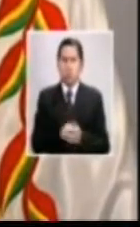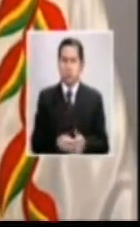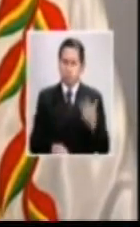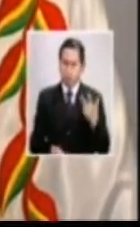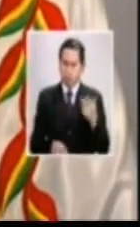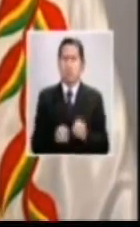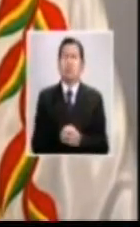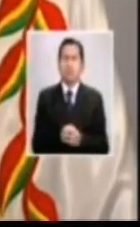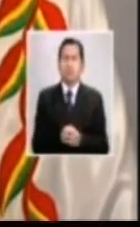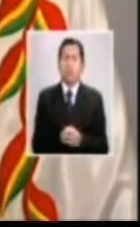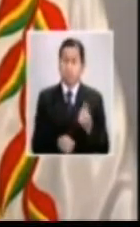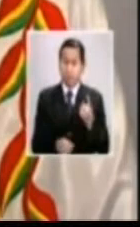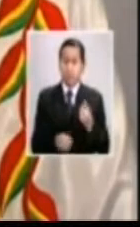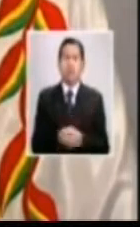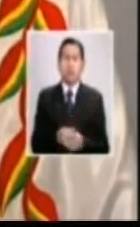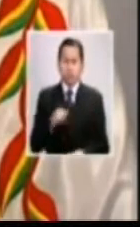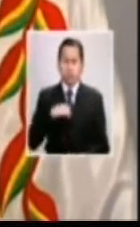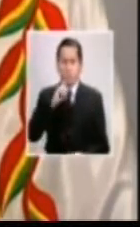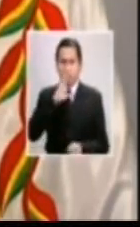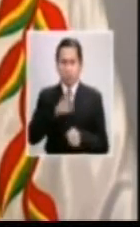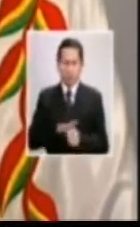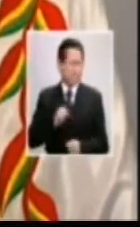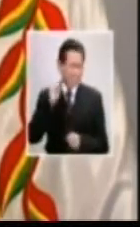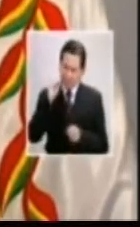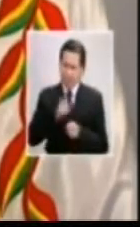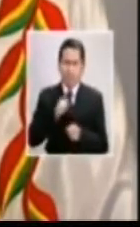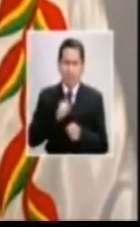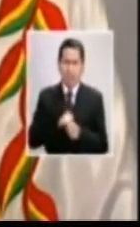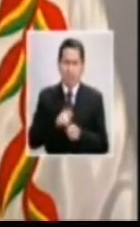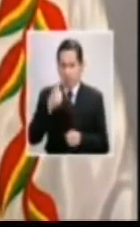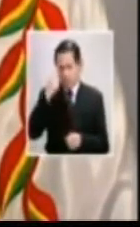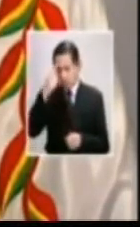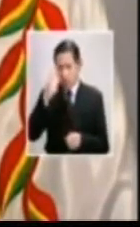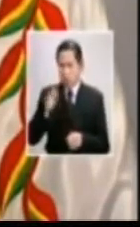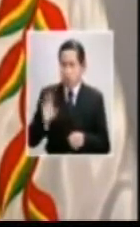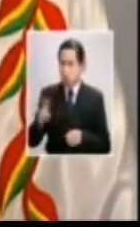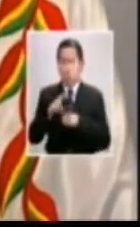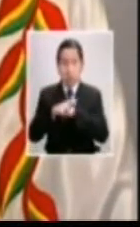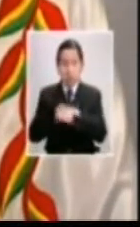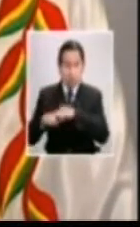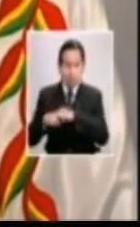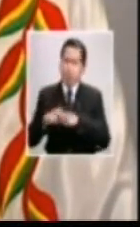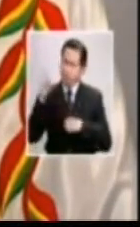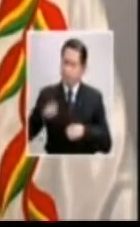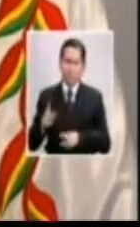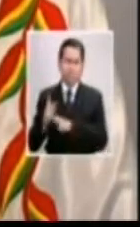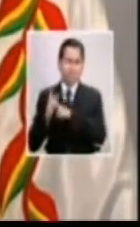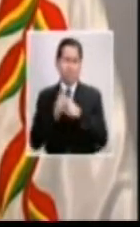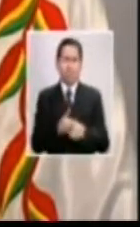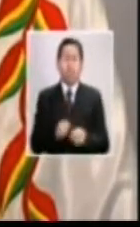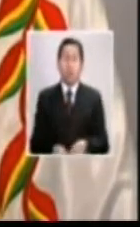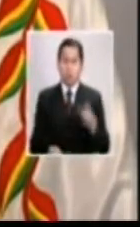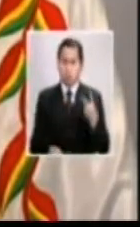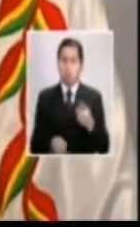presidenta estaba de acuerdo en promulgar esta normativa, pero tan pronto ha pasado los minutos, las horas, los días, la